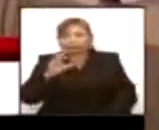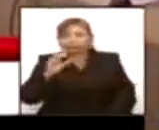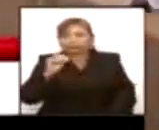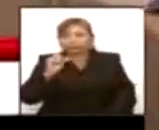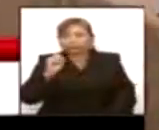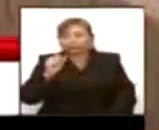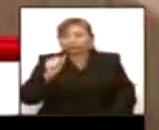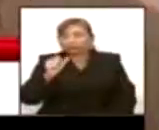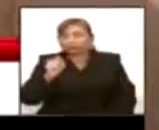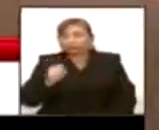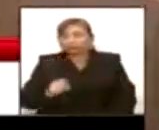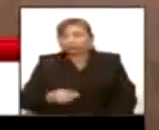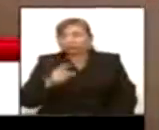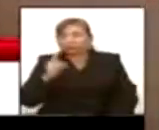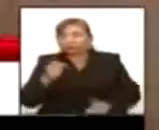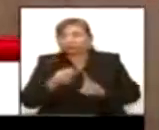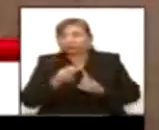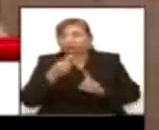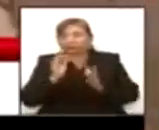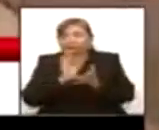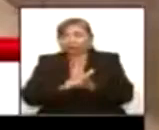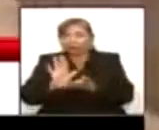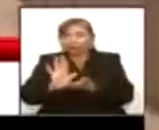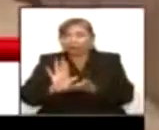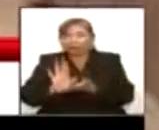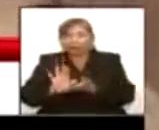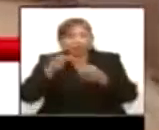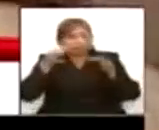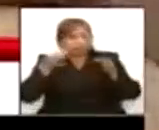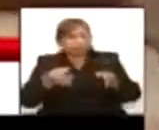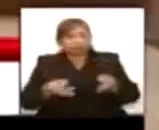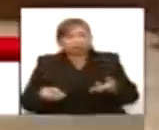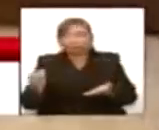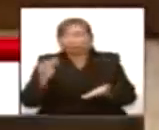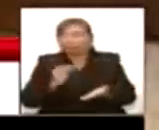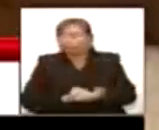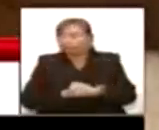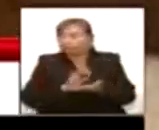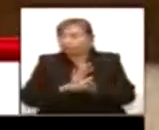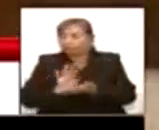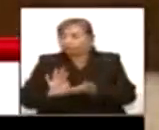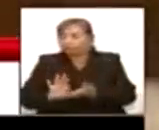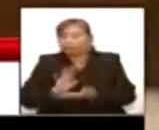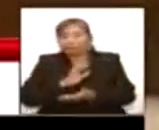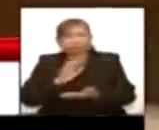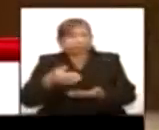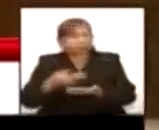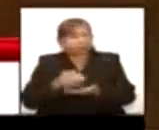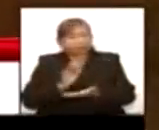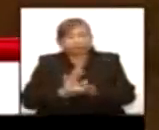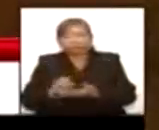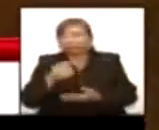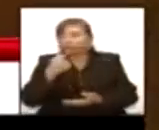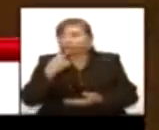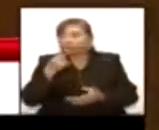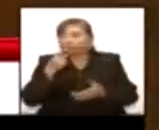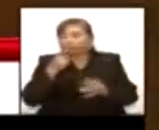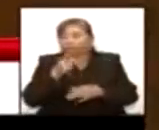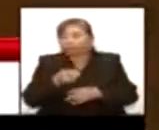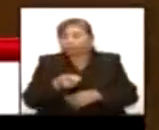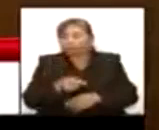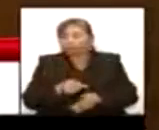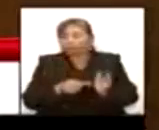Rosas. En principio, rechazar categóricamente, y vuelvo a repetir, rechazar categóricamente lo que él